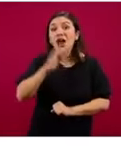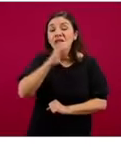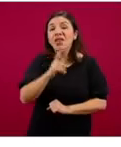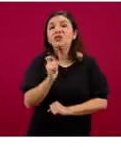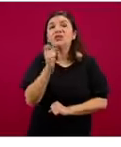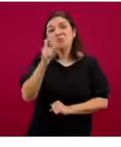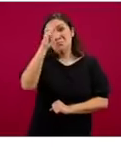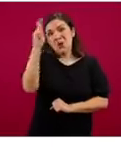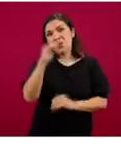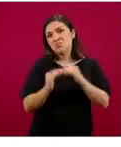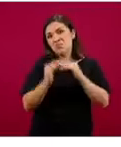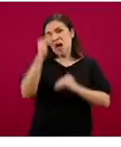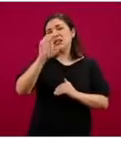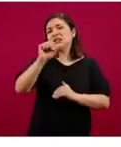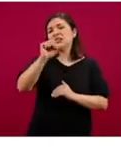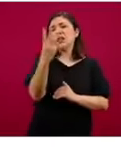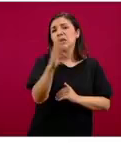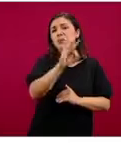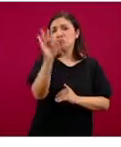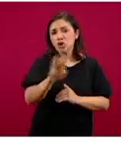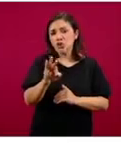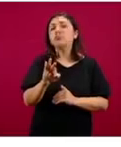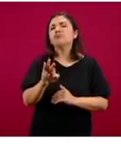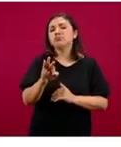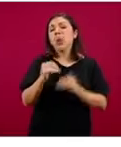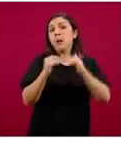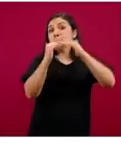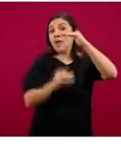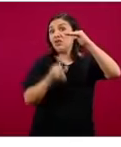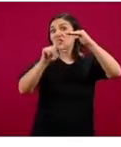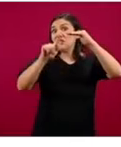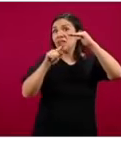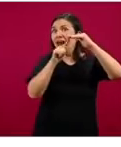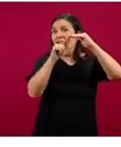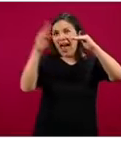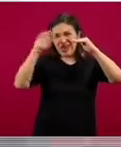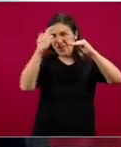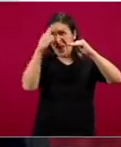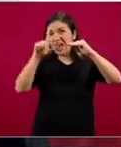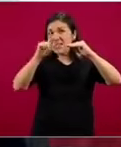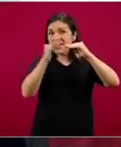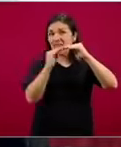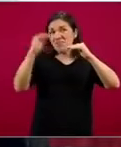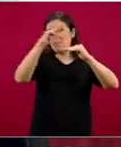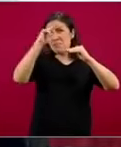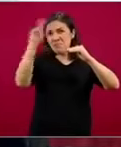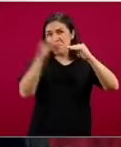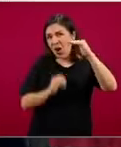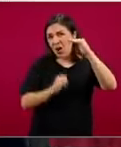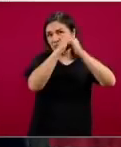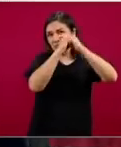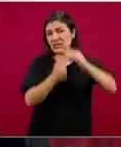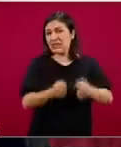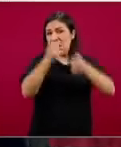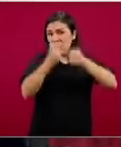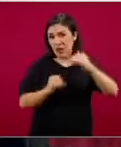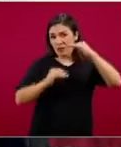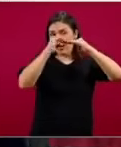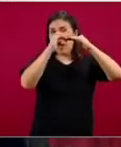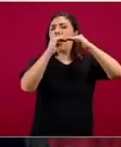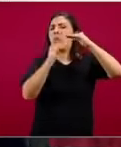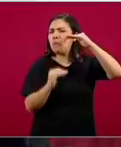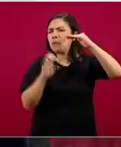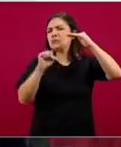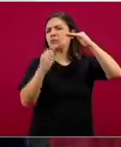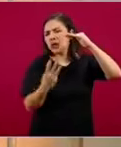que tendría un 63%, todavía por debajo de ese 70%, que es el nivel de seguridad. Y aquí